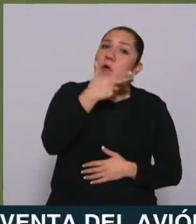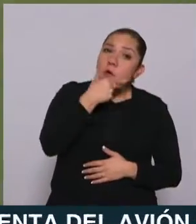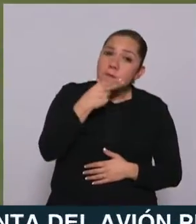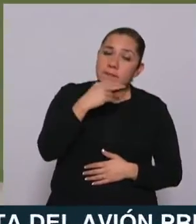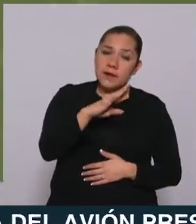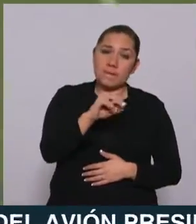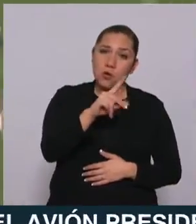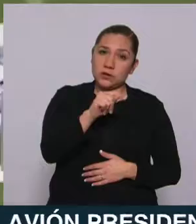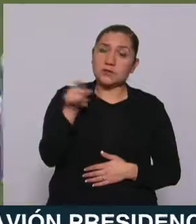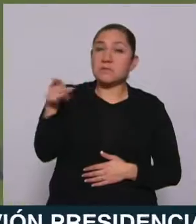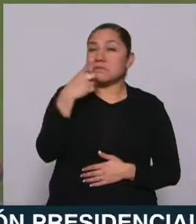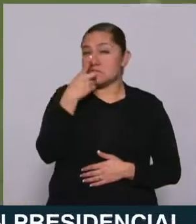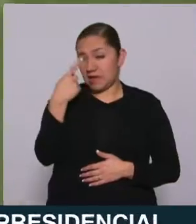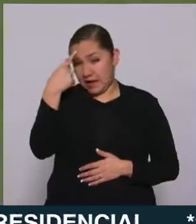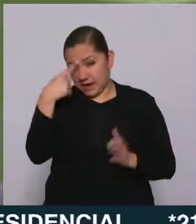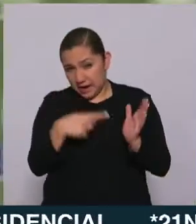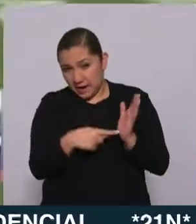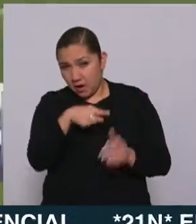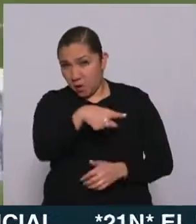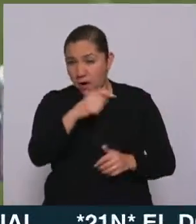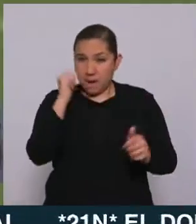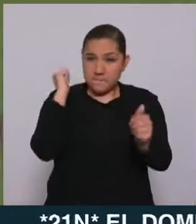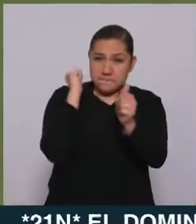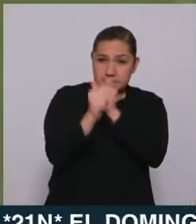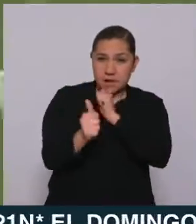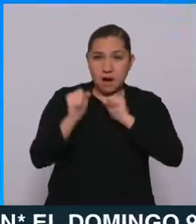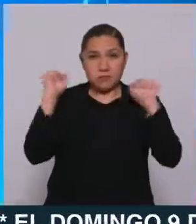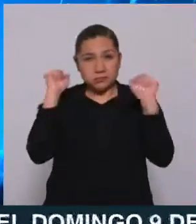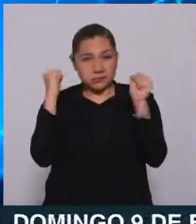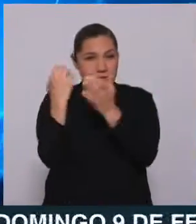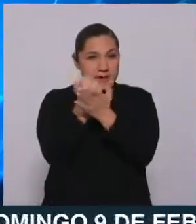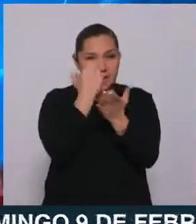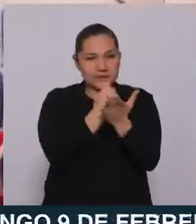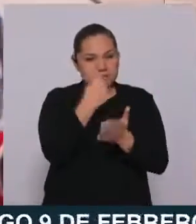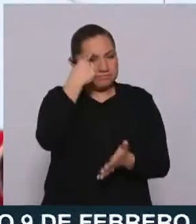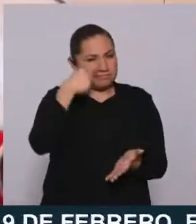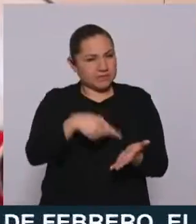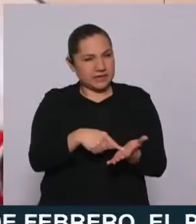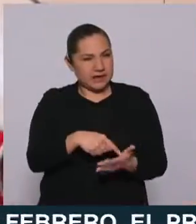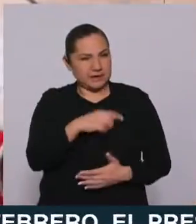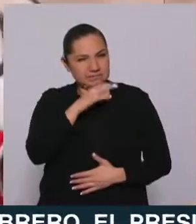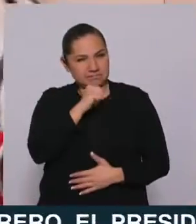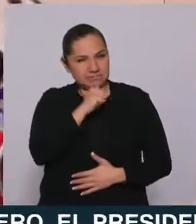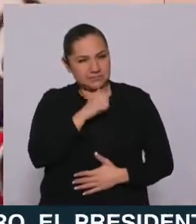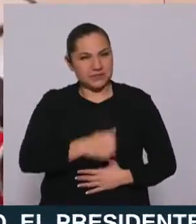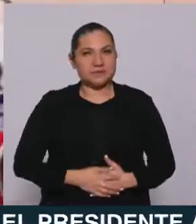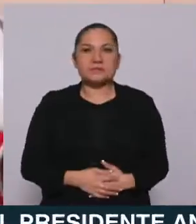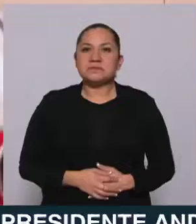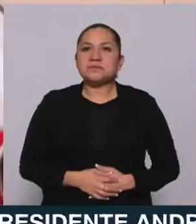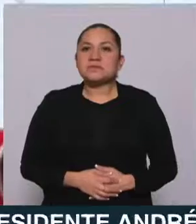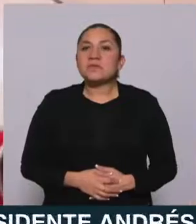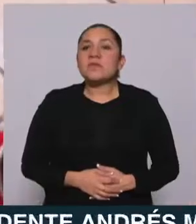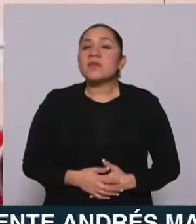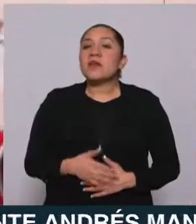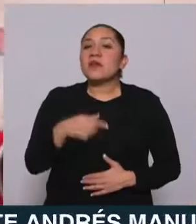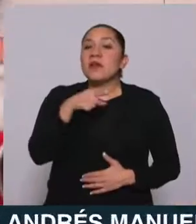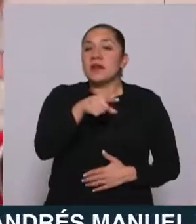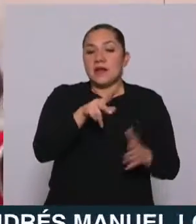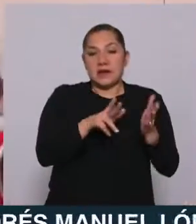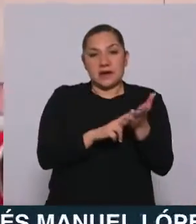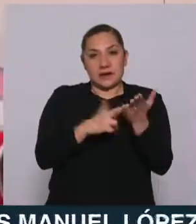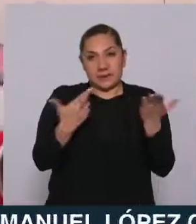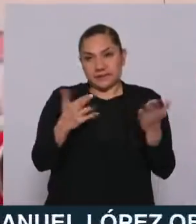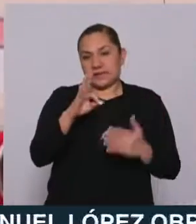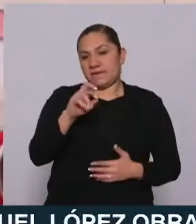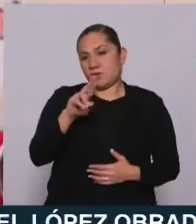ve pocas posibilidades de éxito a la estrella de los Chiefs. La herencia: de acuerdo a la revista Forbes,